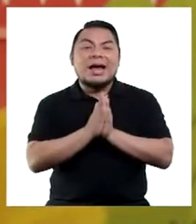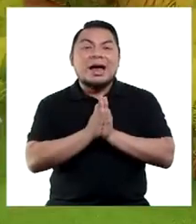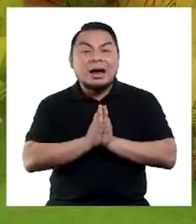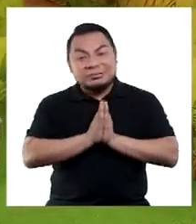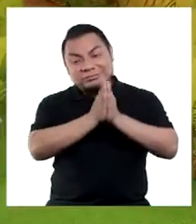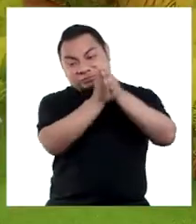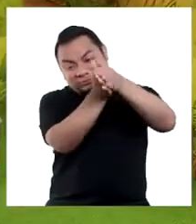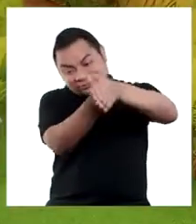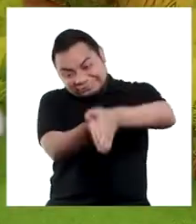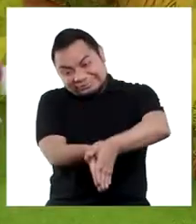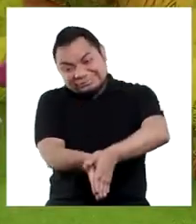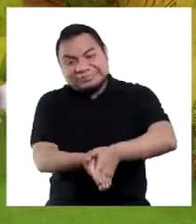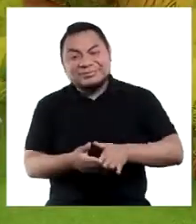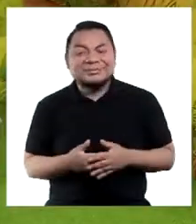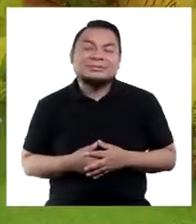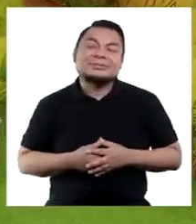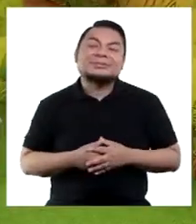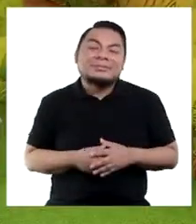jaja